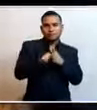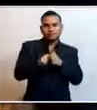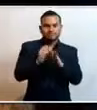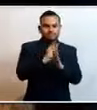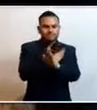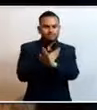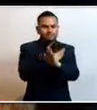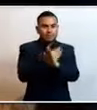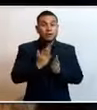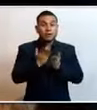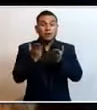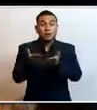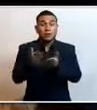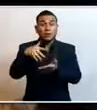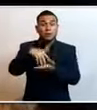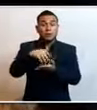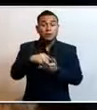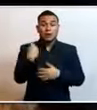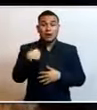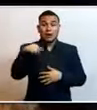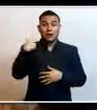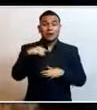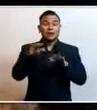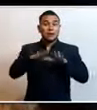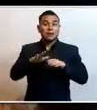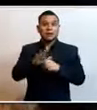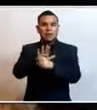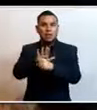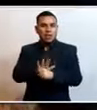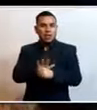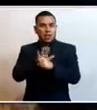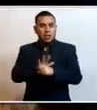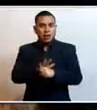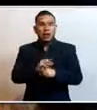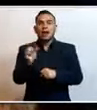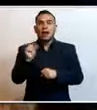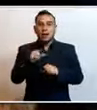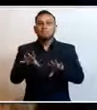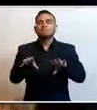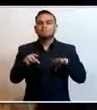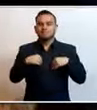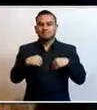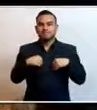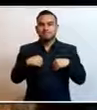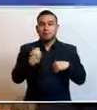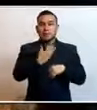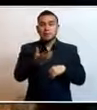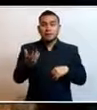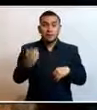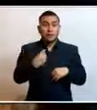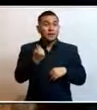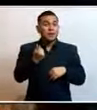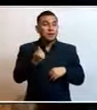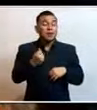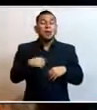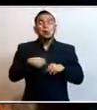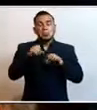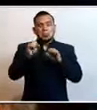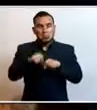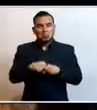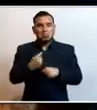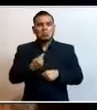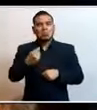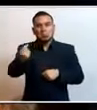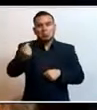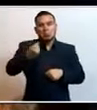pueblo. Ayer, gracias a presiones, se aprobaron unos fondos. Mal distribuidos, pero por lo menos se aprobaron unos